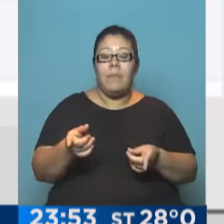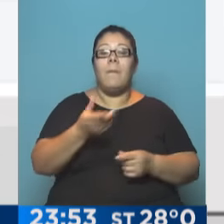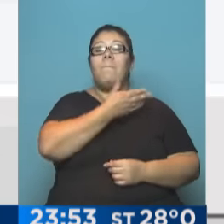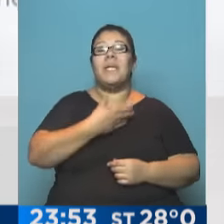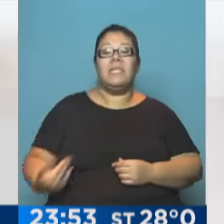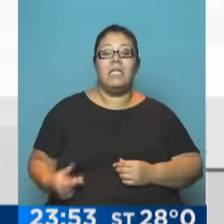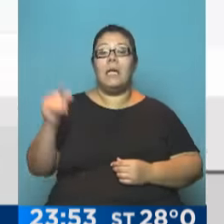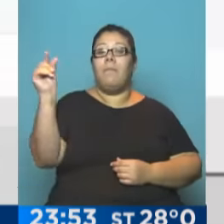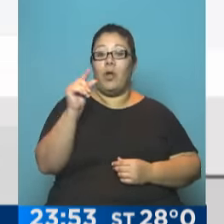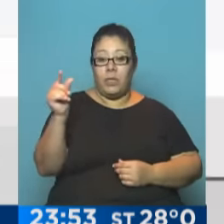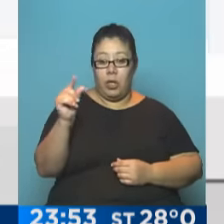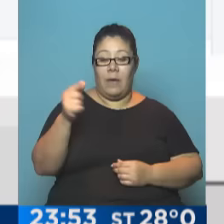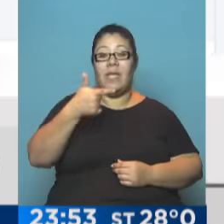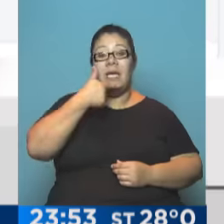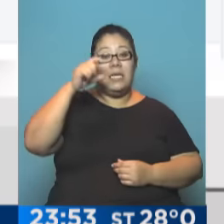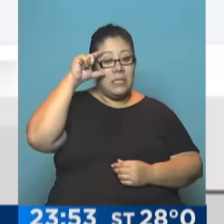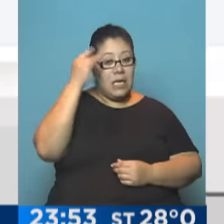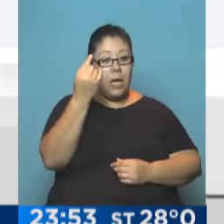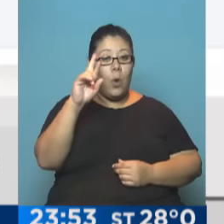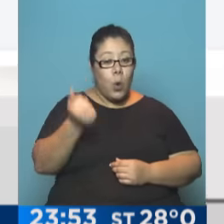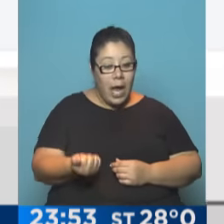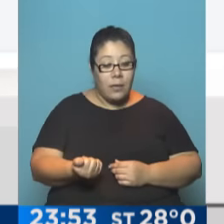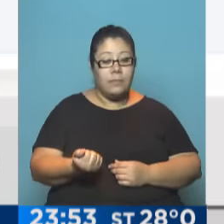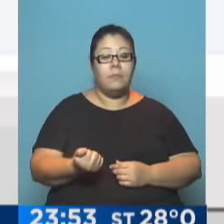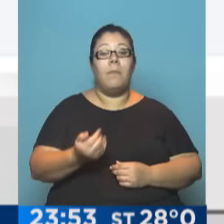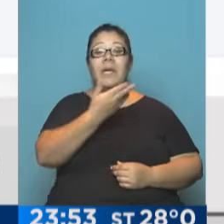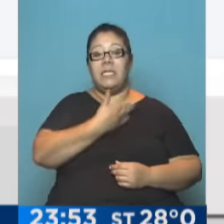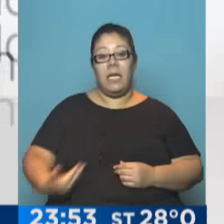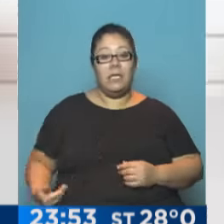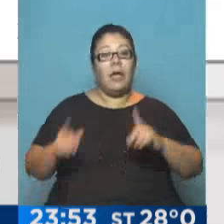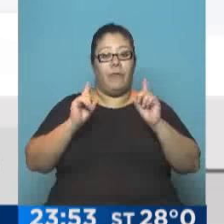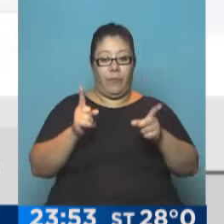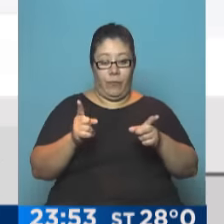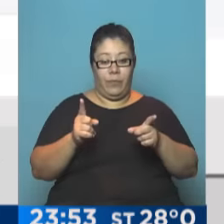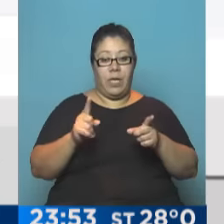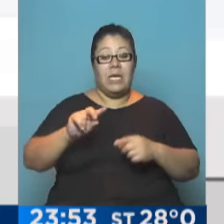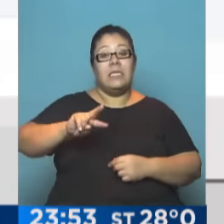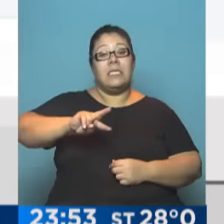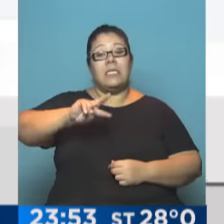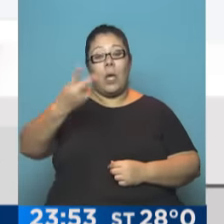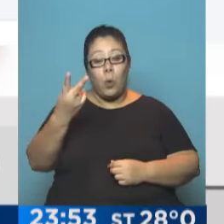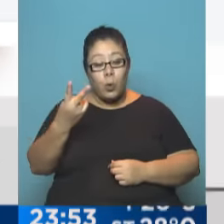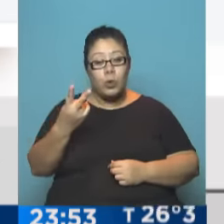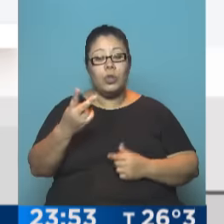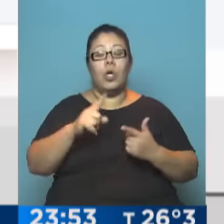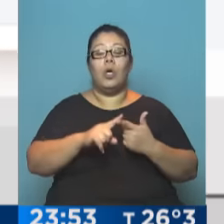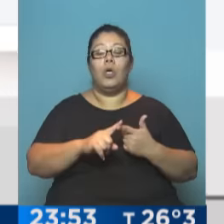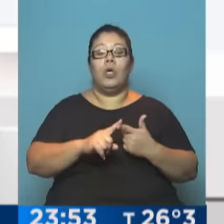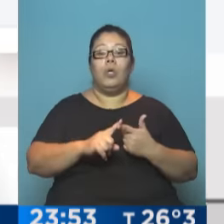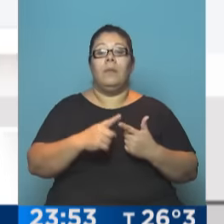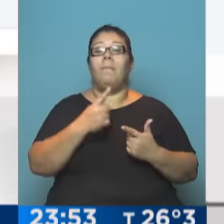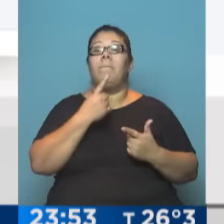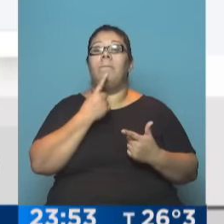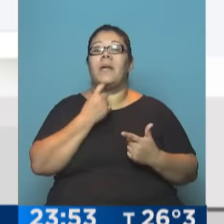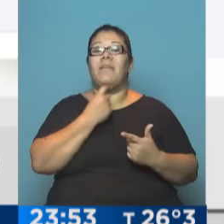transición. Seguirá Segura como presidente. Vicepresidente primero va a ser D'Onofrio. Segundo, Chiqui Tapia. Tercero, Marcelo Tinelli. Va a